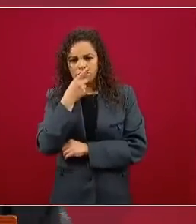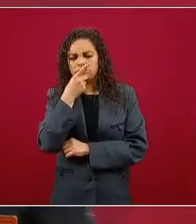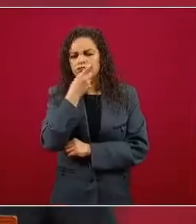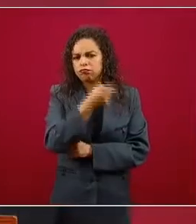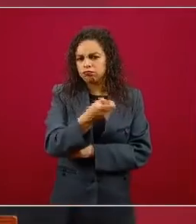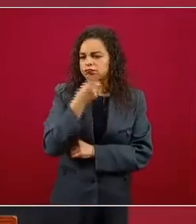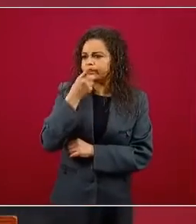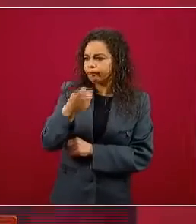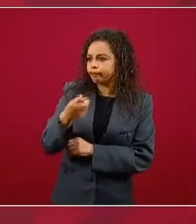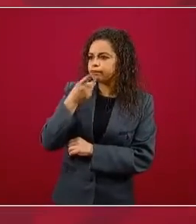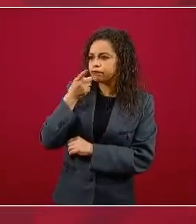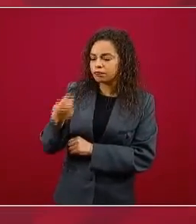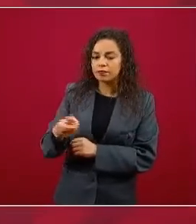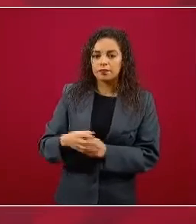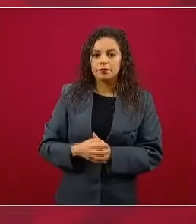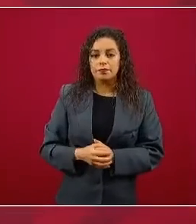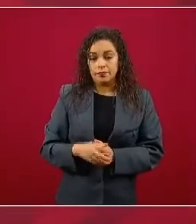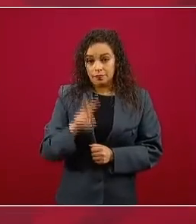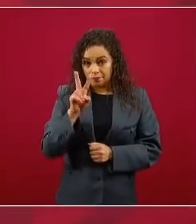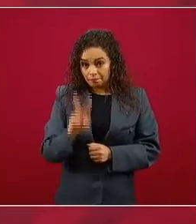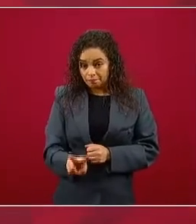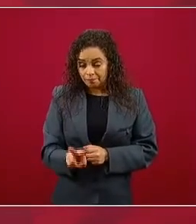no hace falta